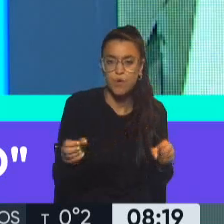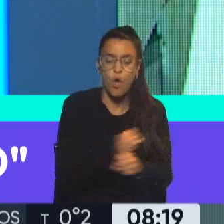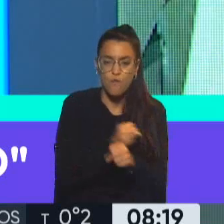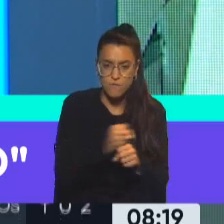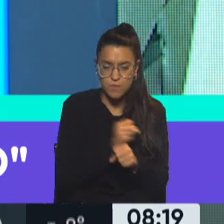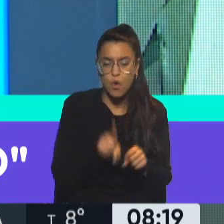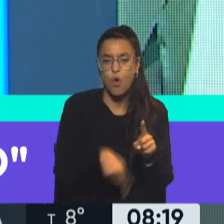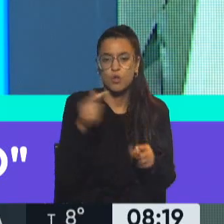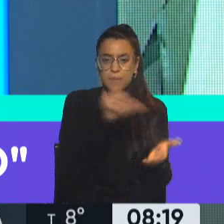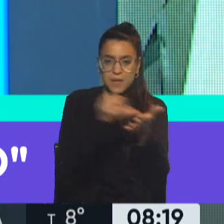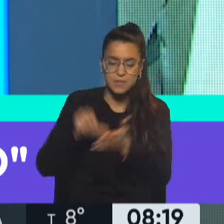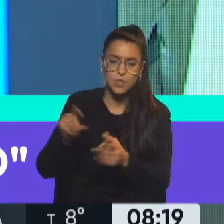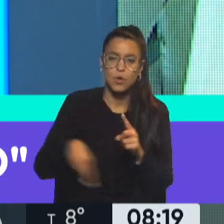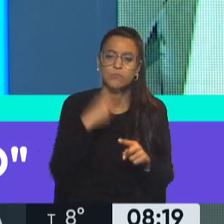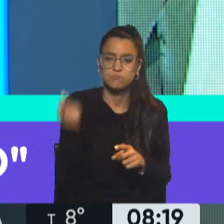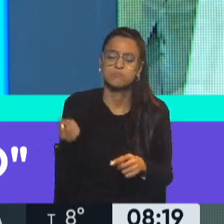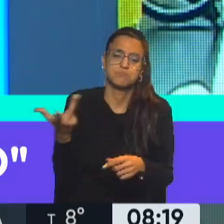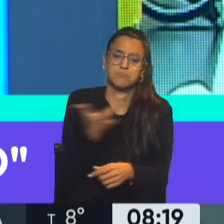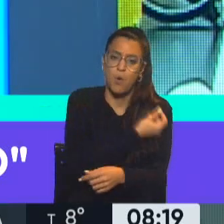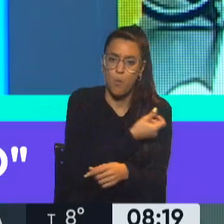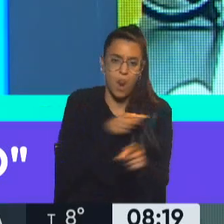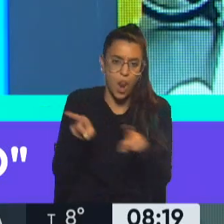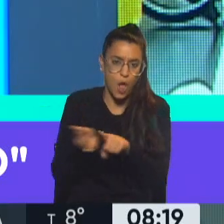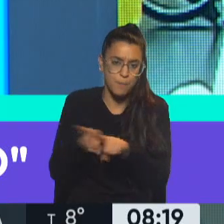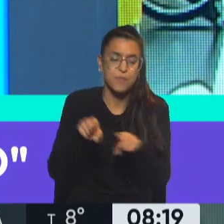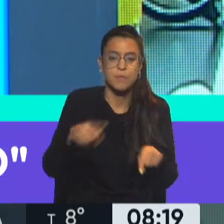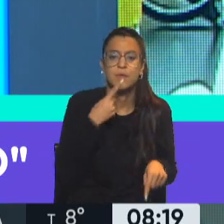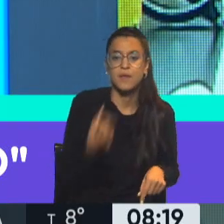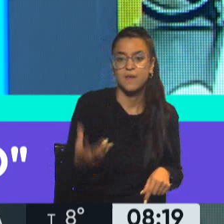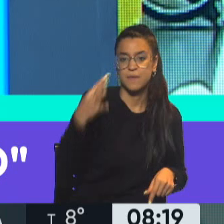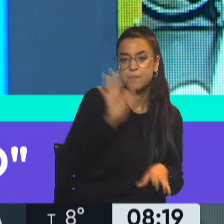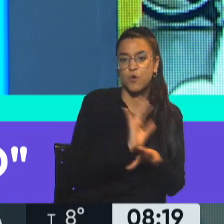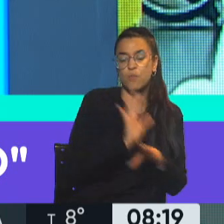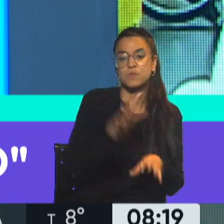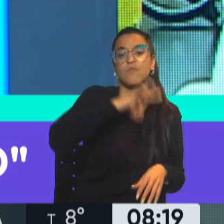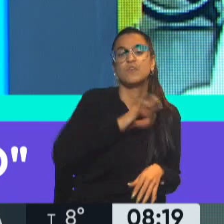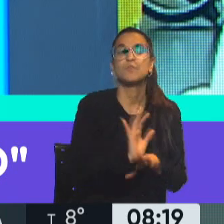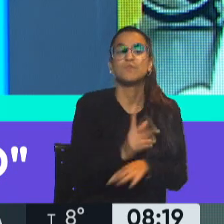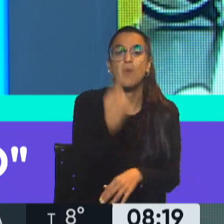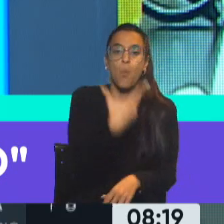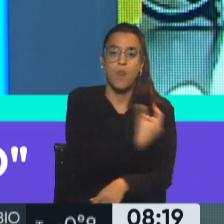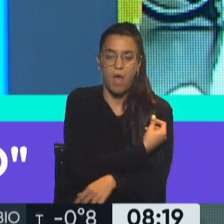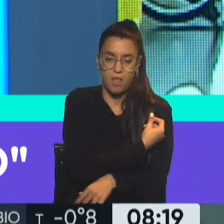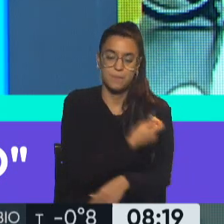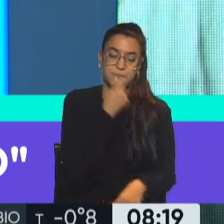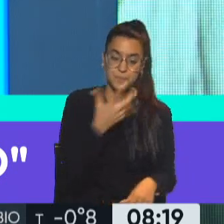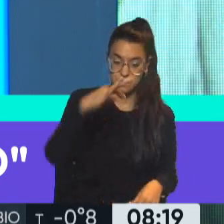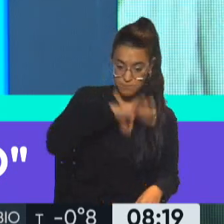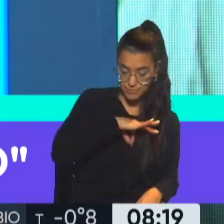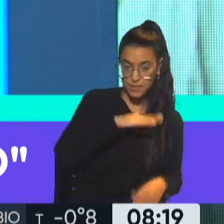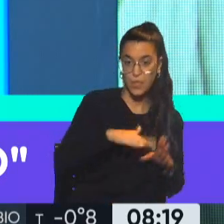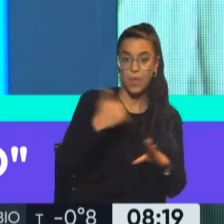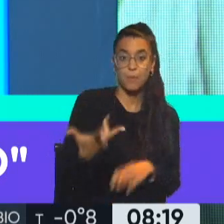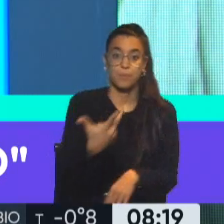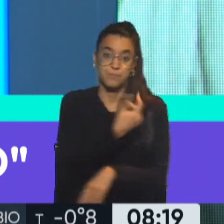otros países con otras vacunas ocurre lo mismo, de manera que estar enfermos como si fuera una dosis más. Por eso el que está enfermo y recibe